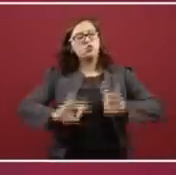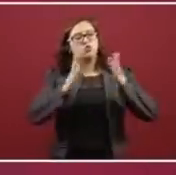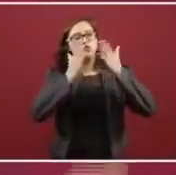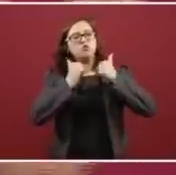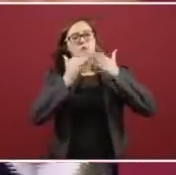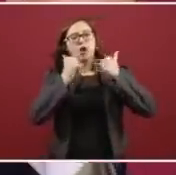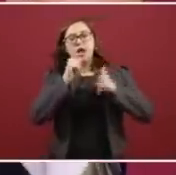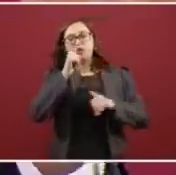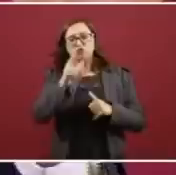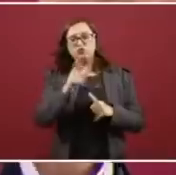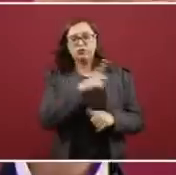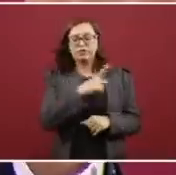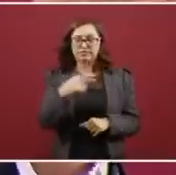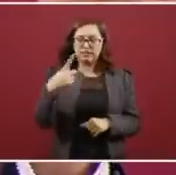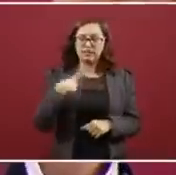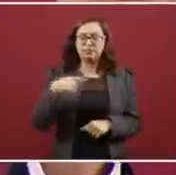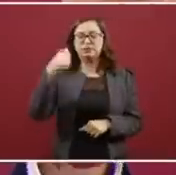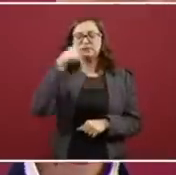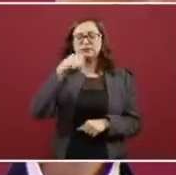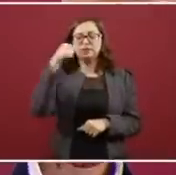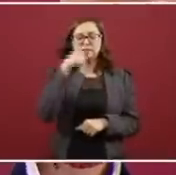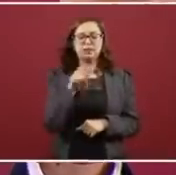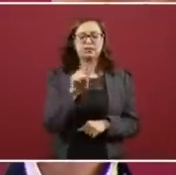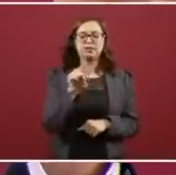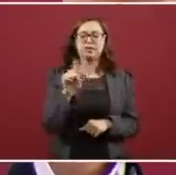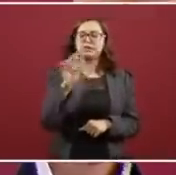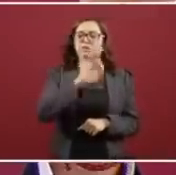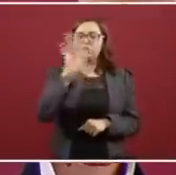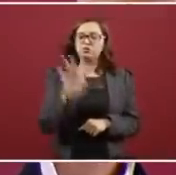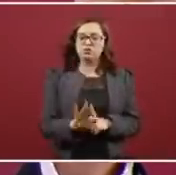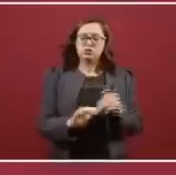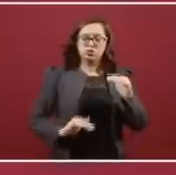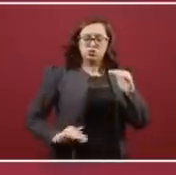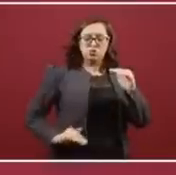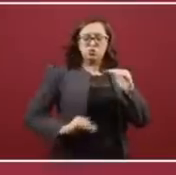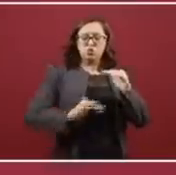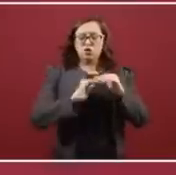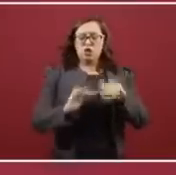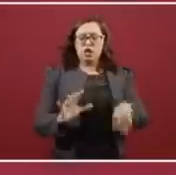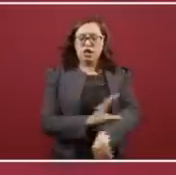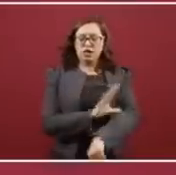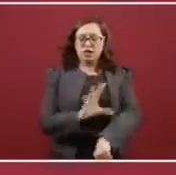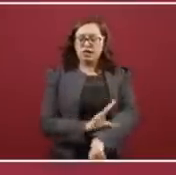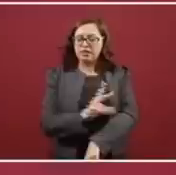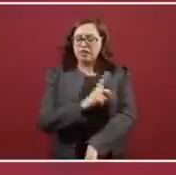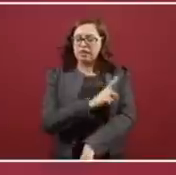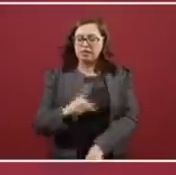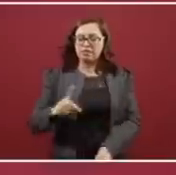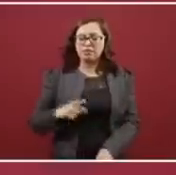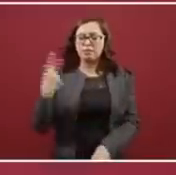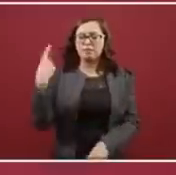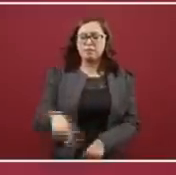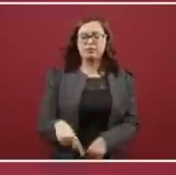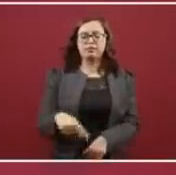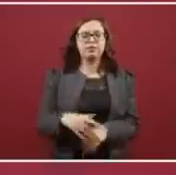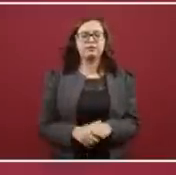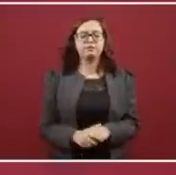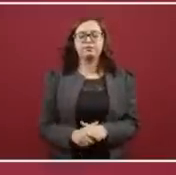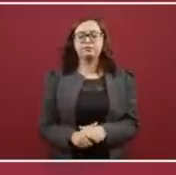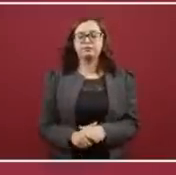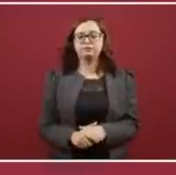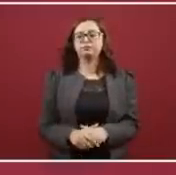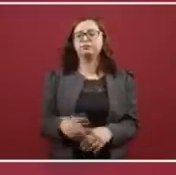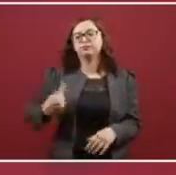y deben de tener siempre mínimo 70% de carga de acuerdo a la norma oficial mexicana entonces